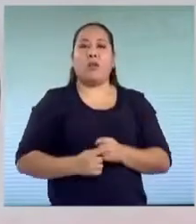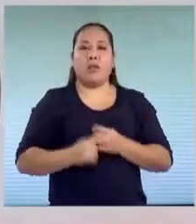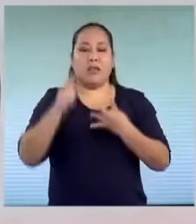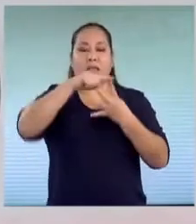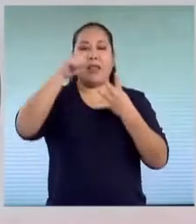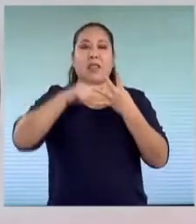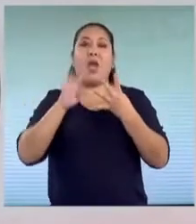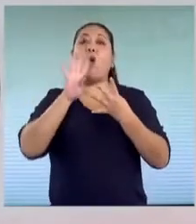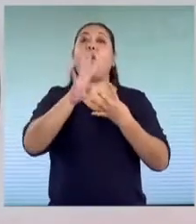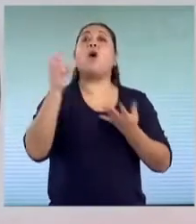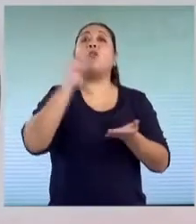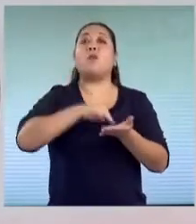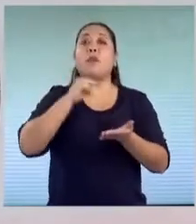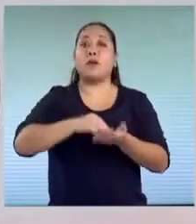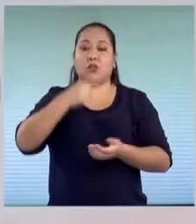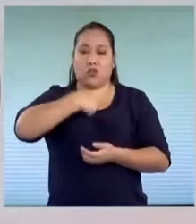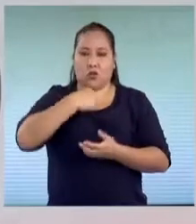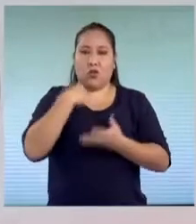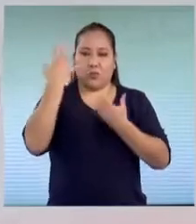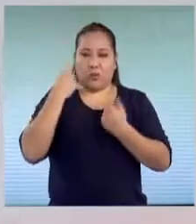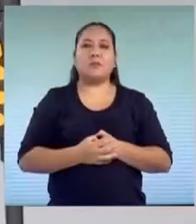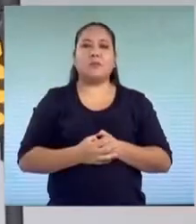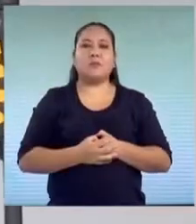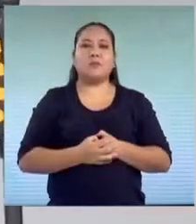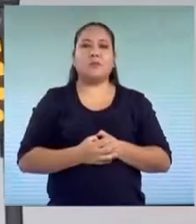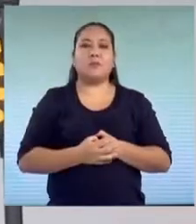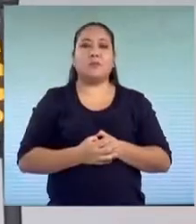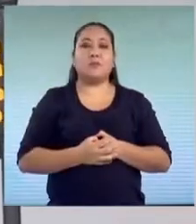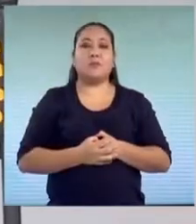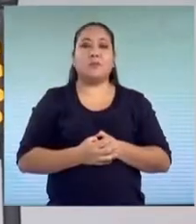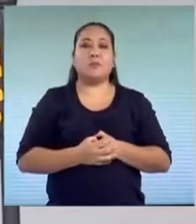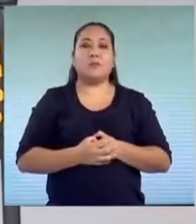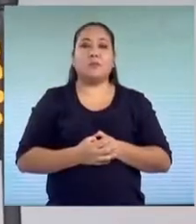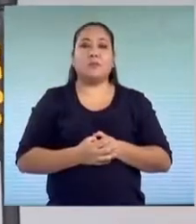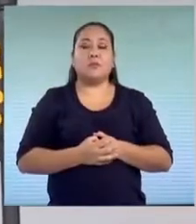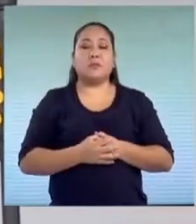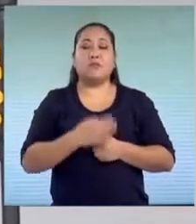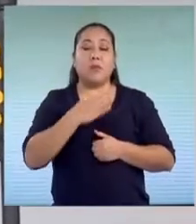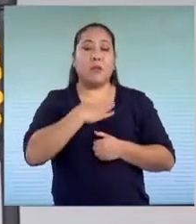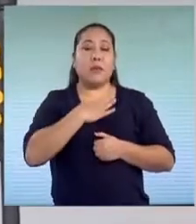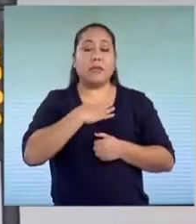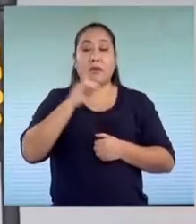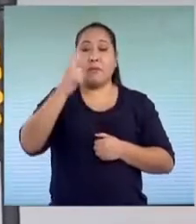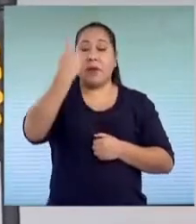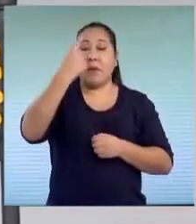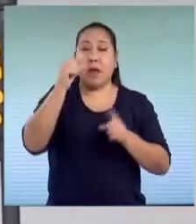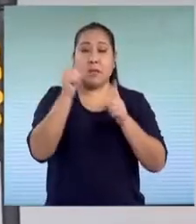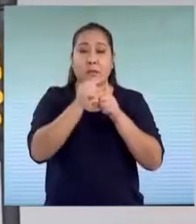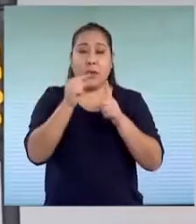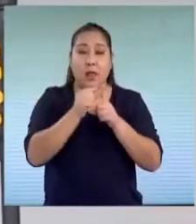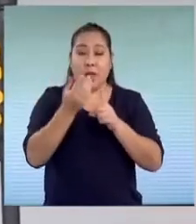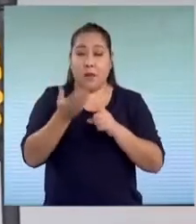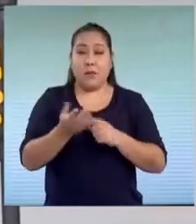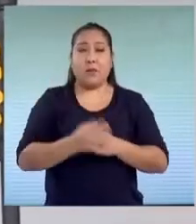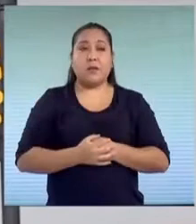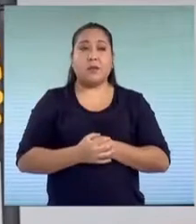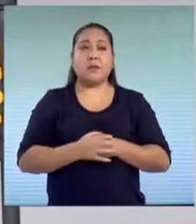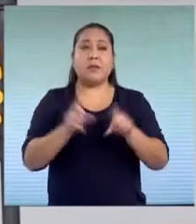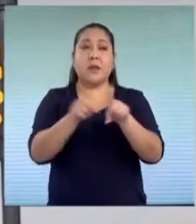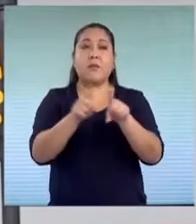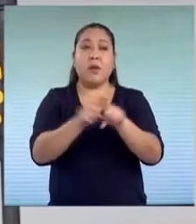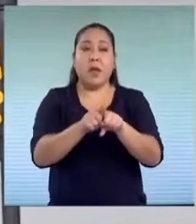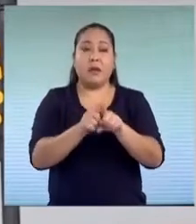4 más que espero nos podamos ver. Mis primeras palabras,